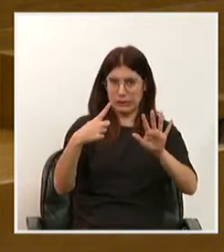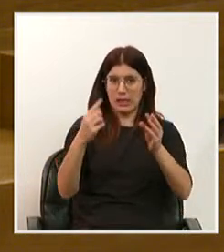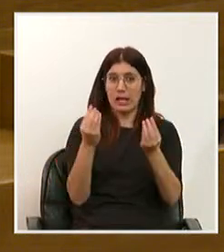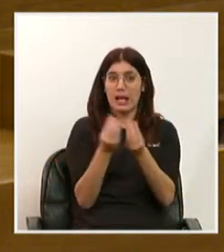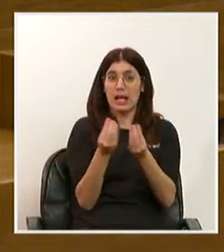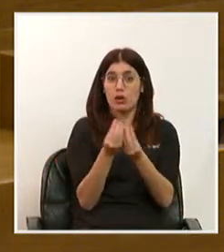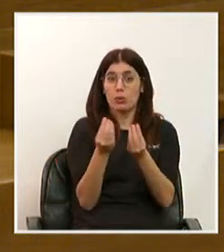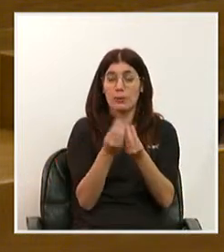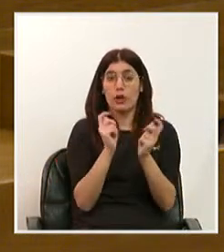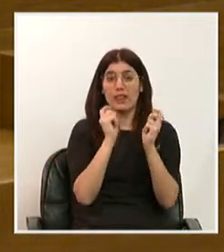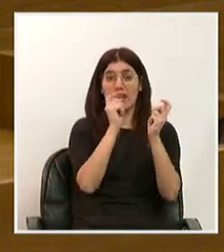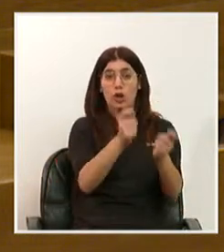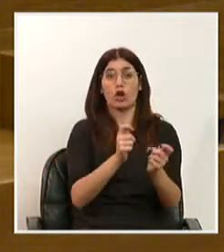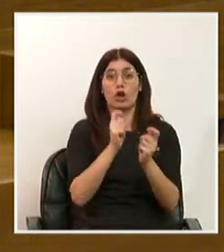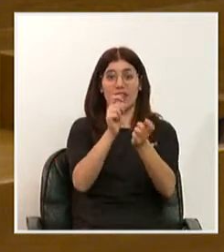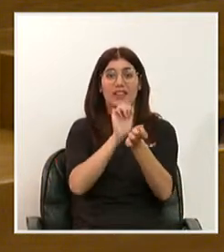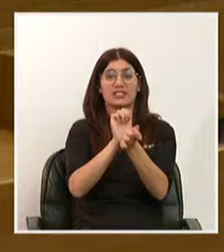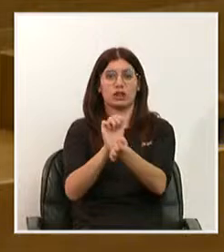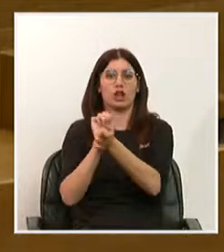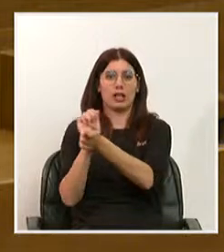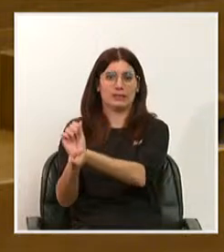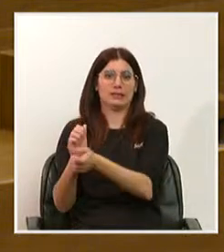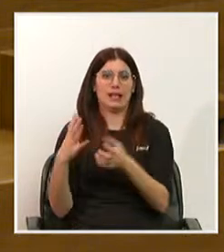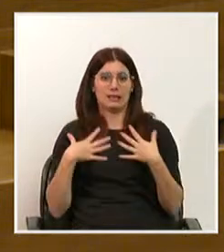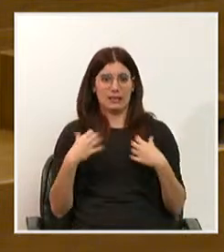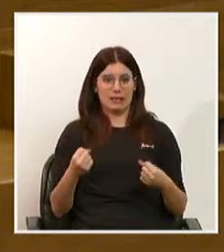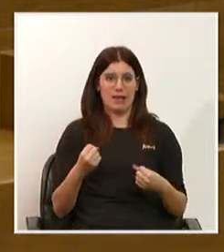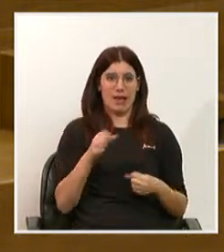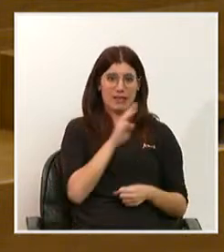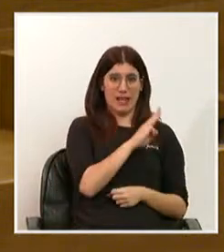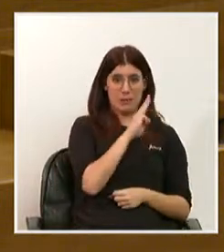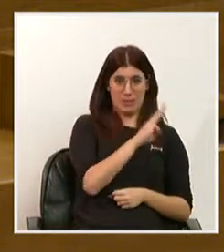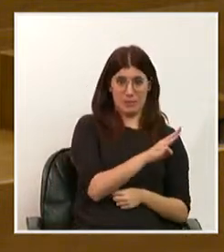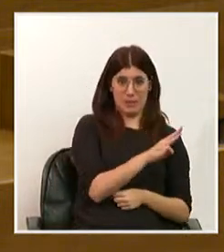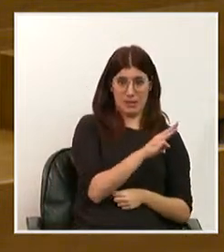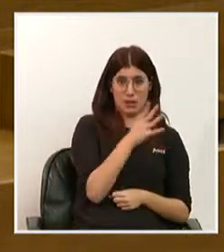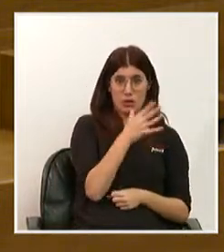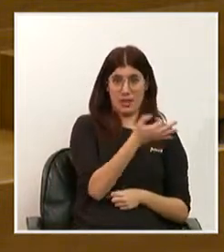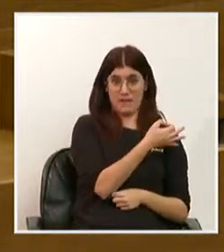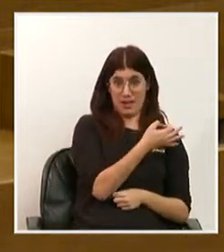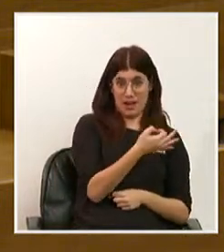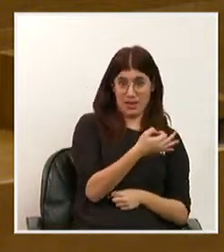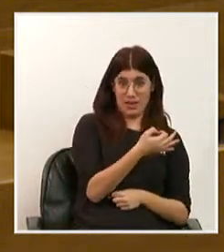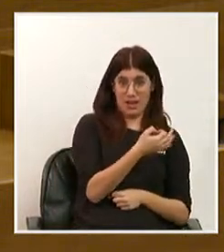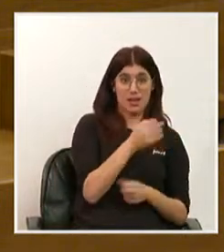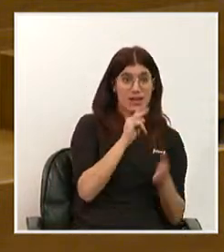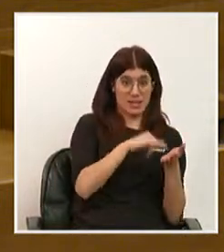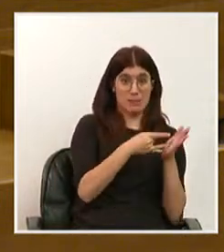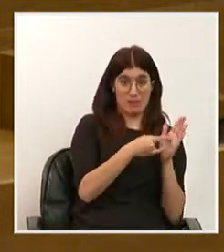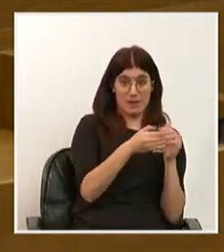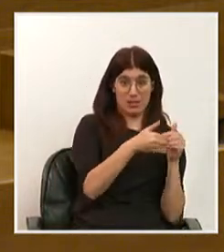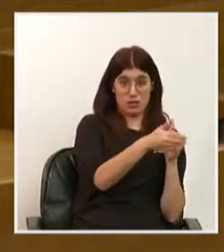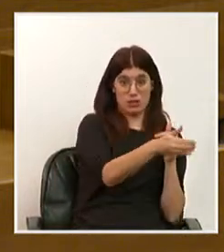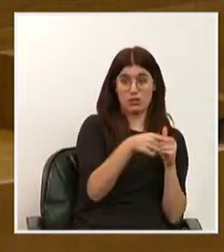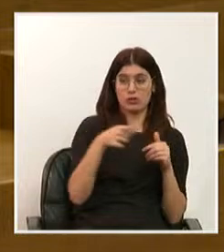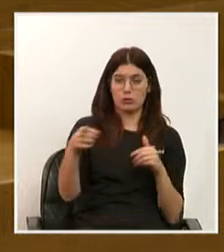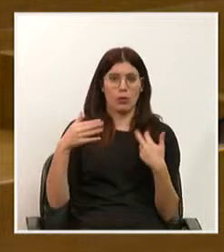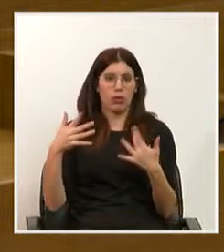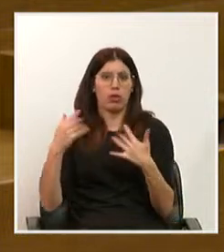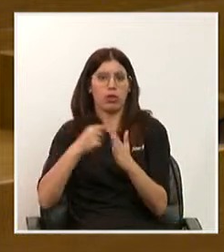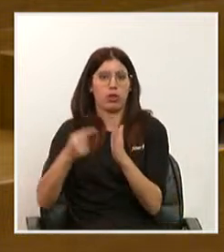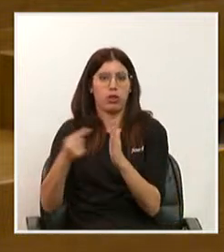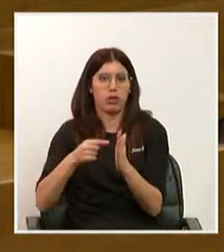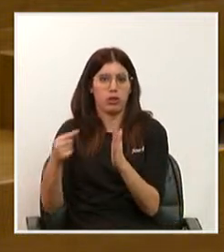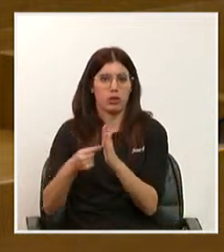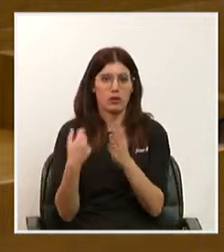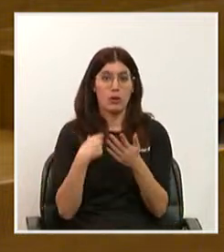concesiones a la sanidad que hacía el partido popular con eficacia y con previsión no con precipitación usted